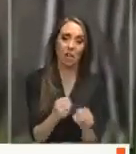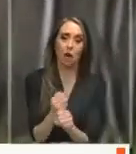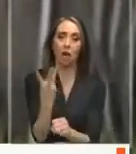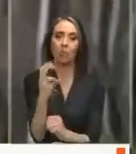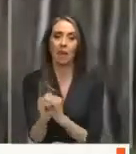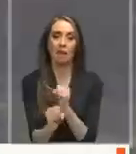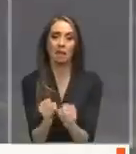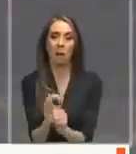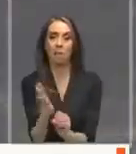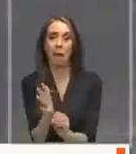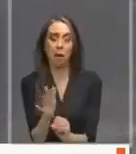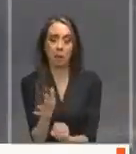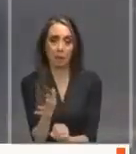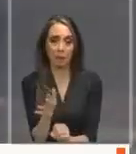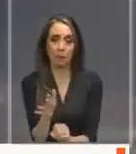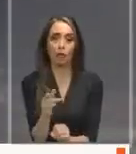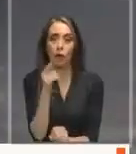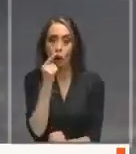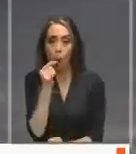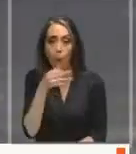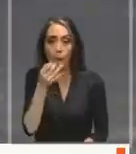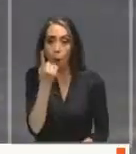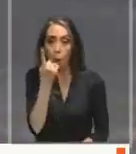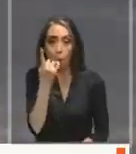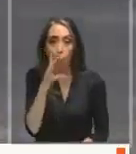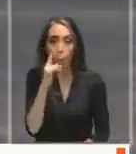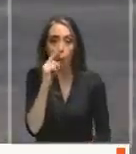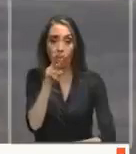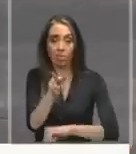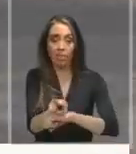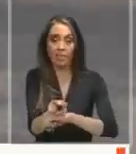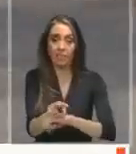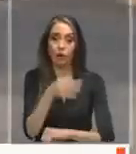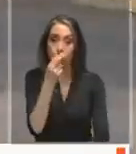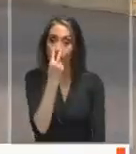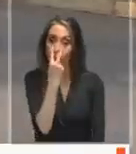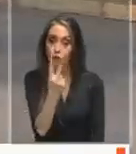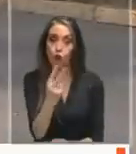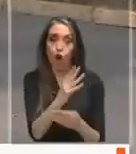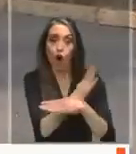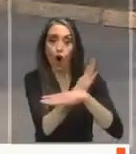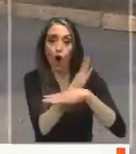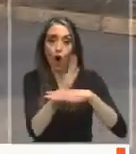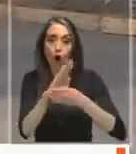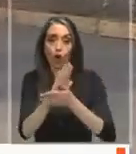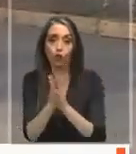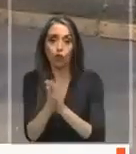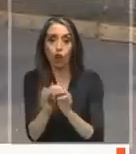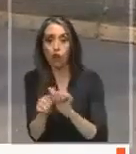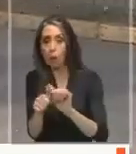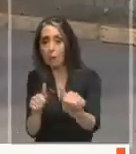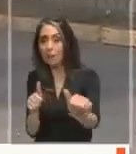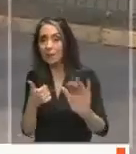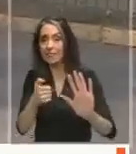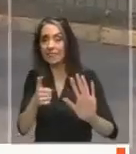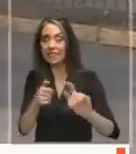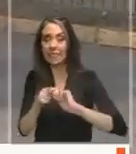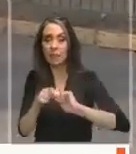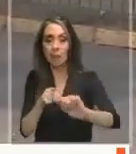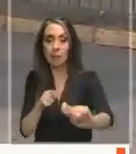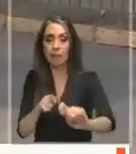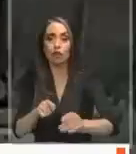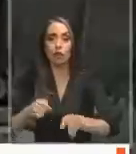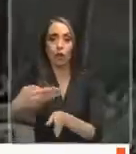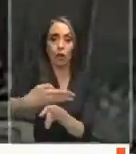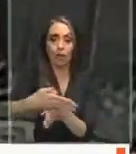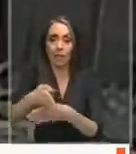años. Es el relato del único testigo, que asegura haber visto todo desde unos 60 metros, justo en la intersección